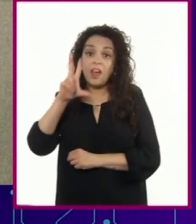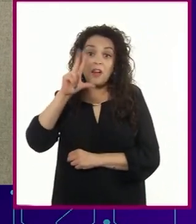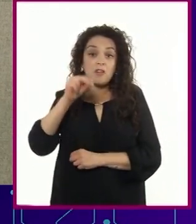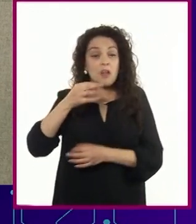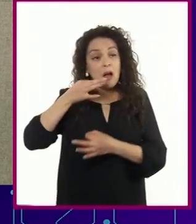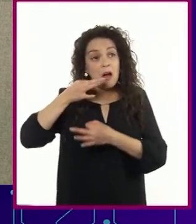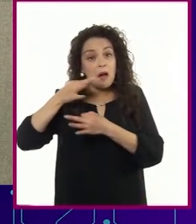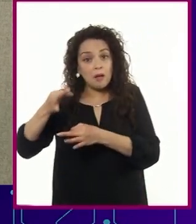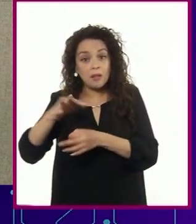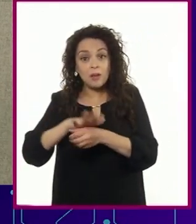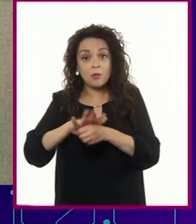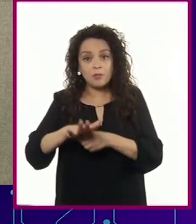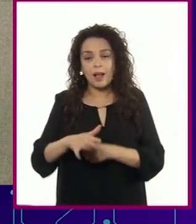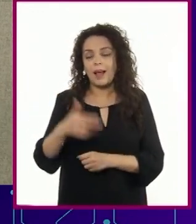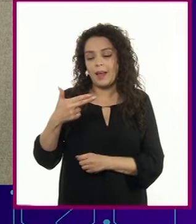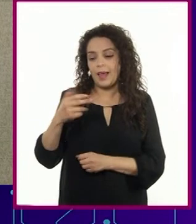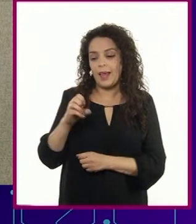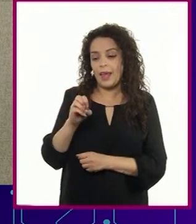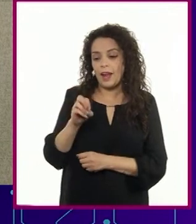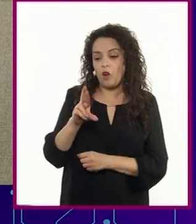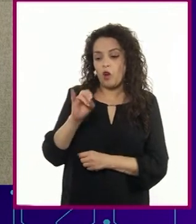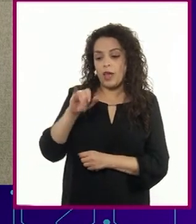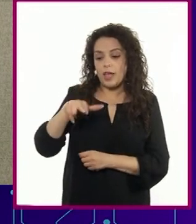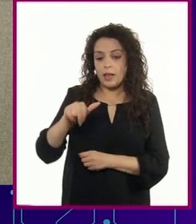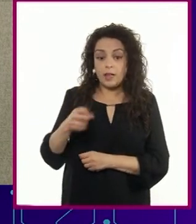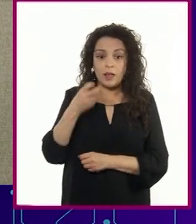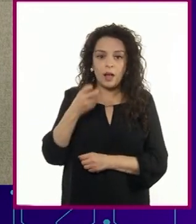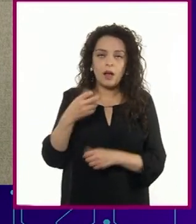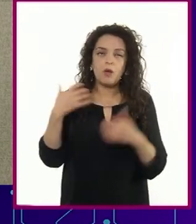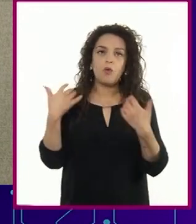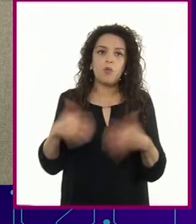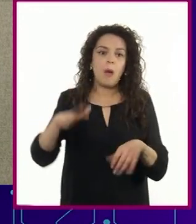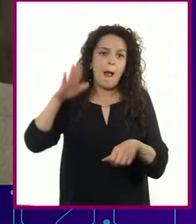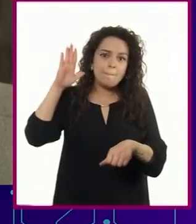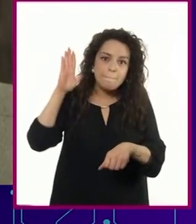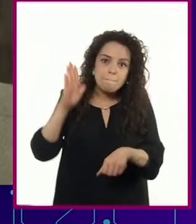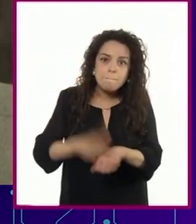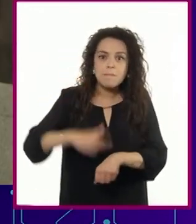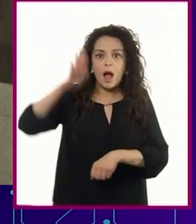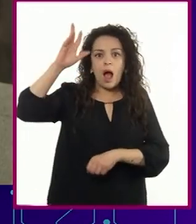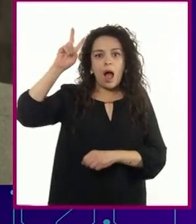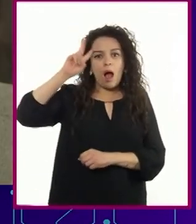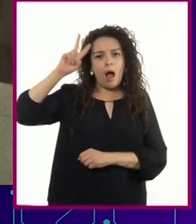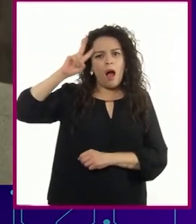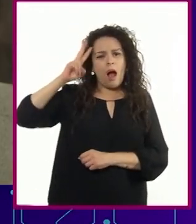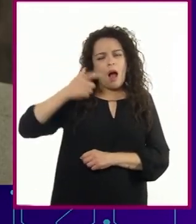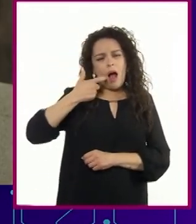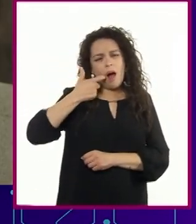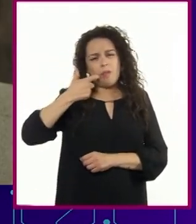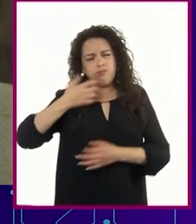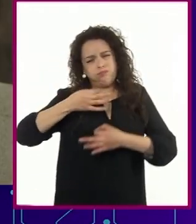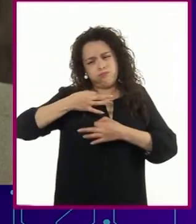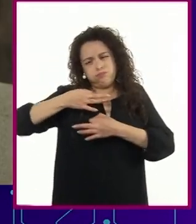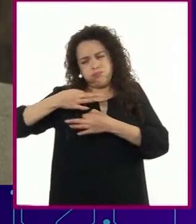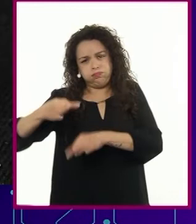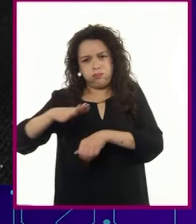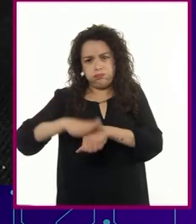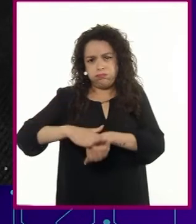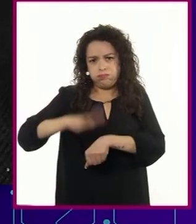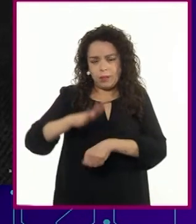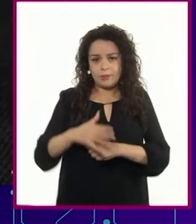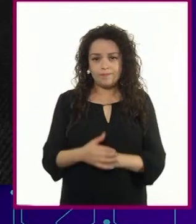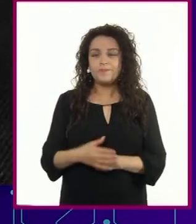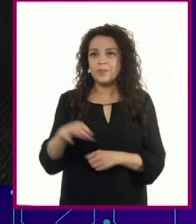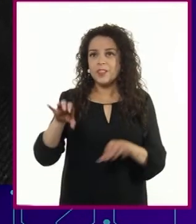heroína, el cual probó ser aún más adictivo que la morfina. buscando otra solución, dieron